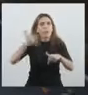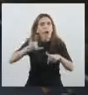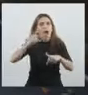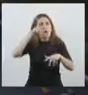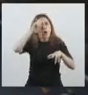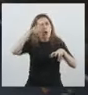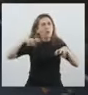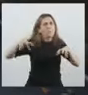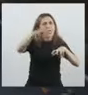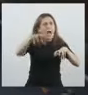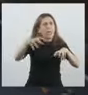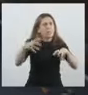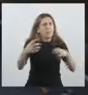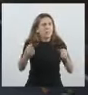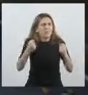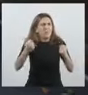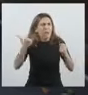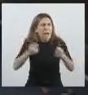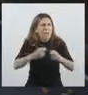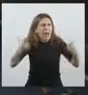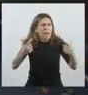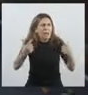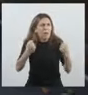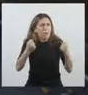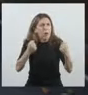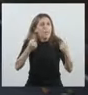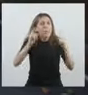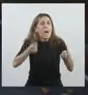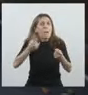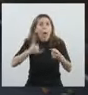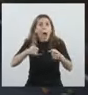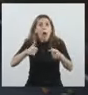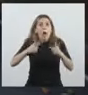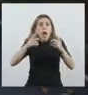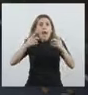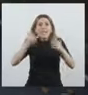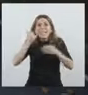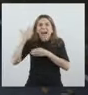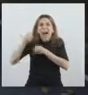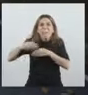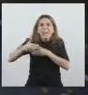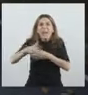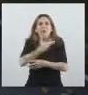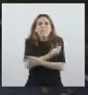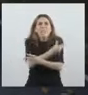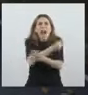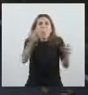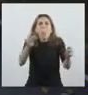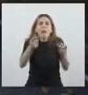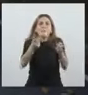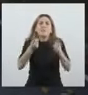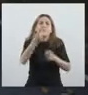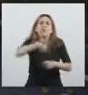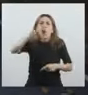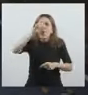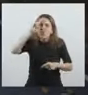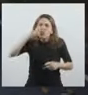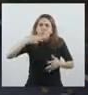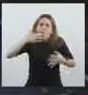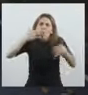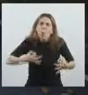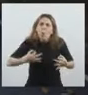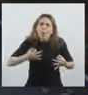salud fortalecido y estamos en plena campaña de vacunación. Necesitamos el compromiso de todos y todas